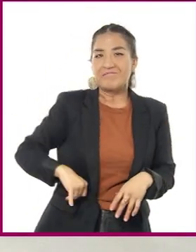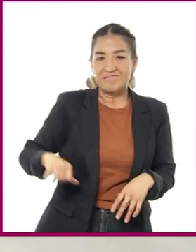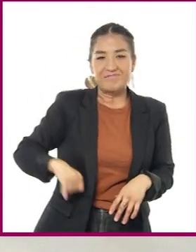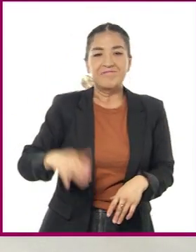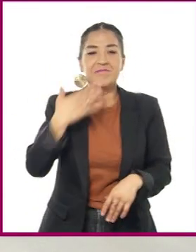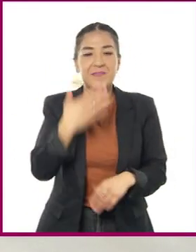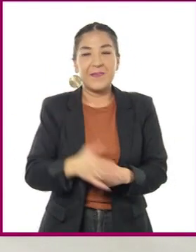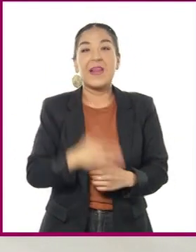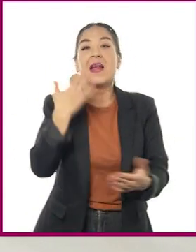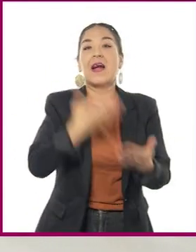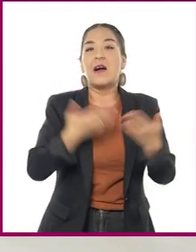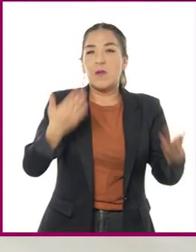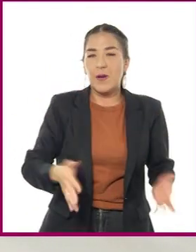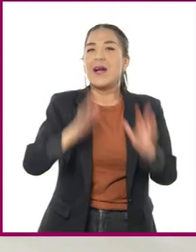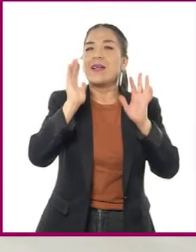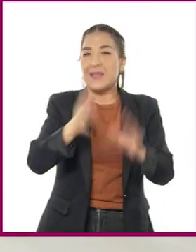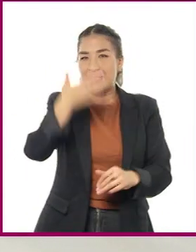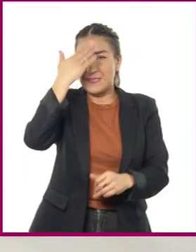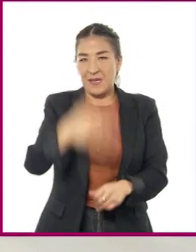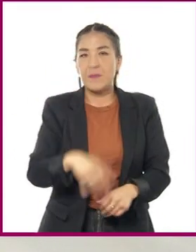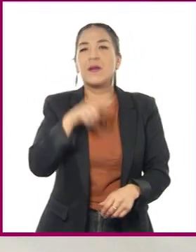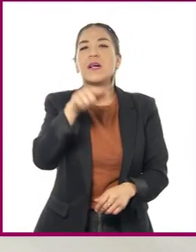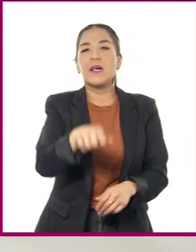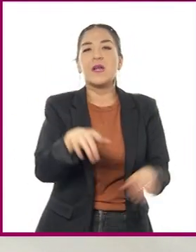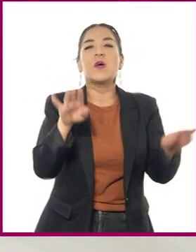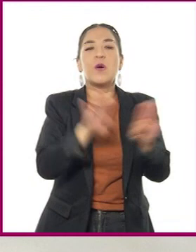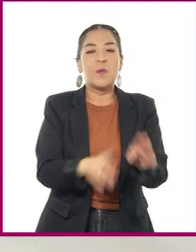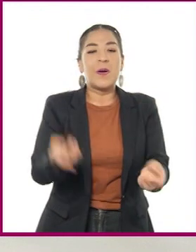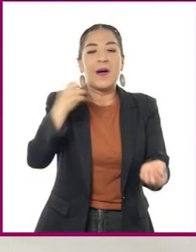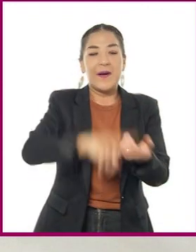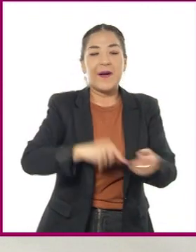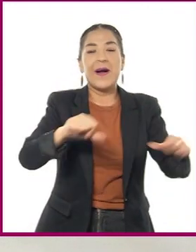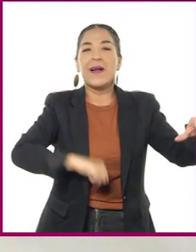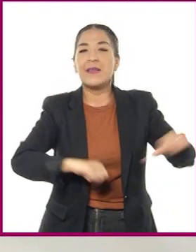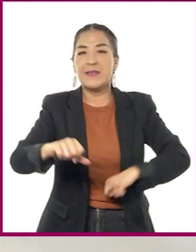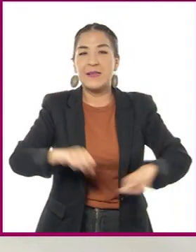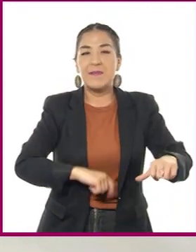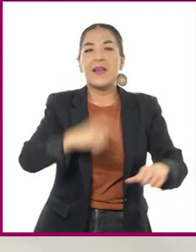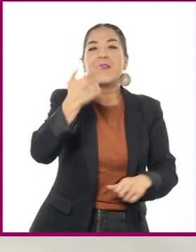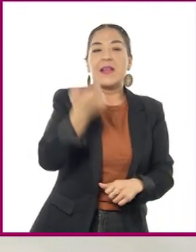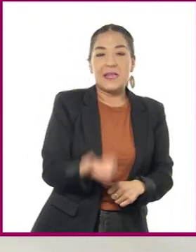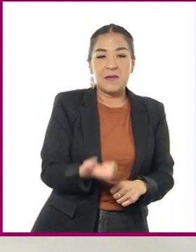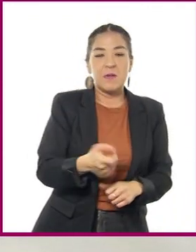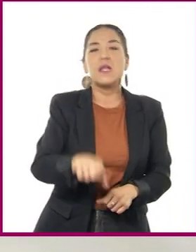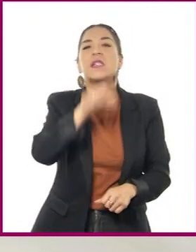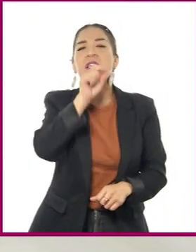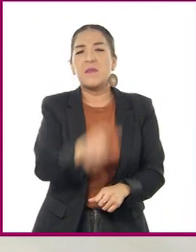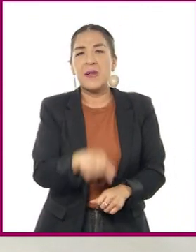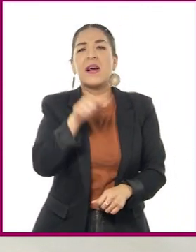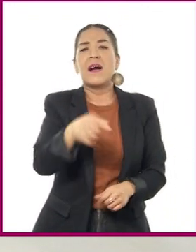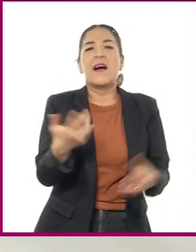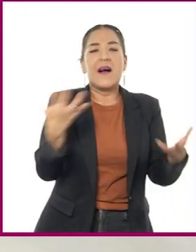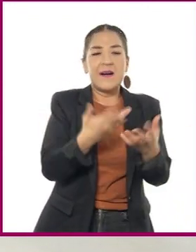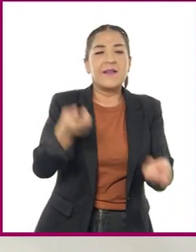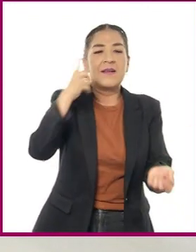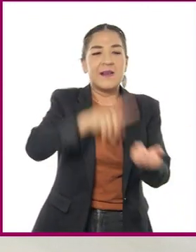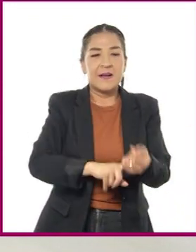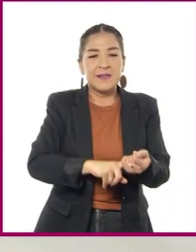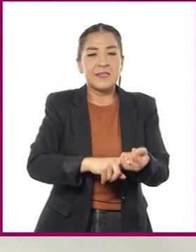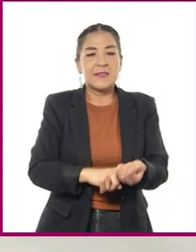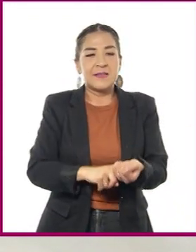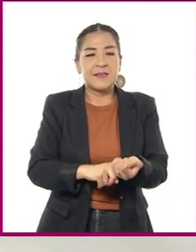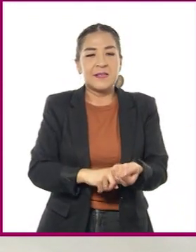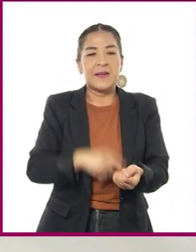maestra! Ahora ya sabemos cómo se distribuyen las actividades económicas y qué es lo que se realiza en cada uno